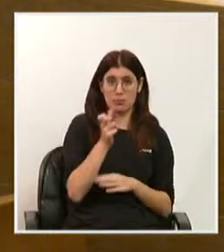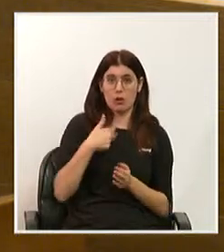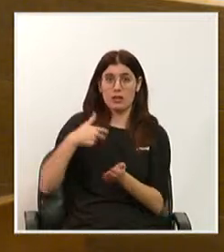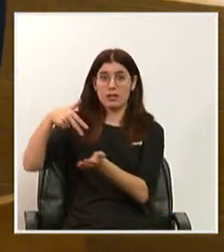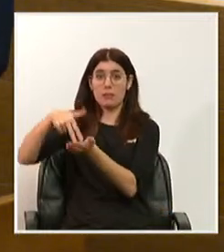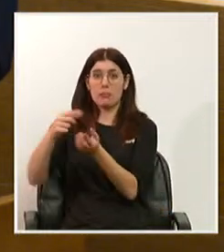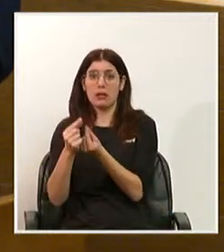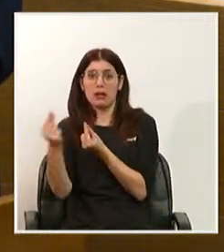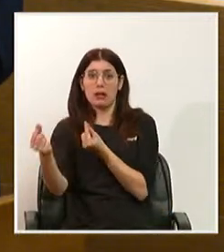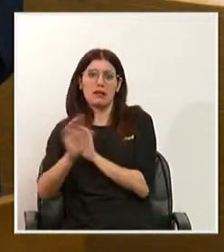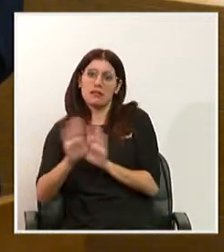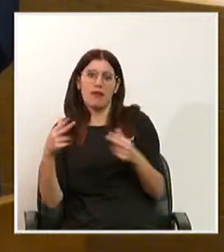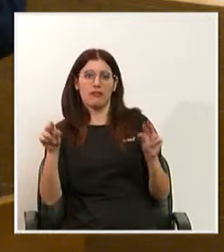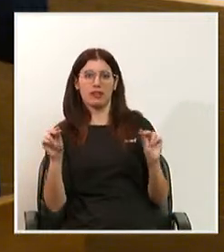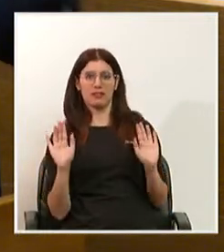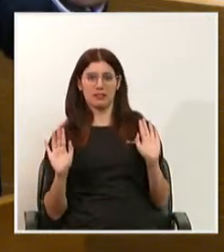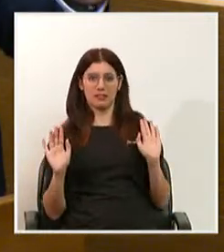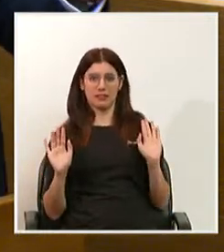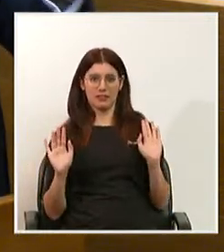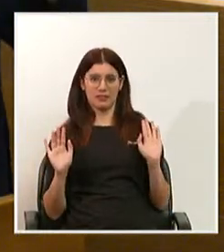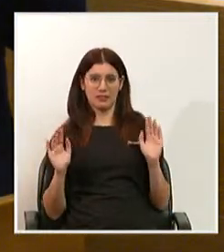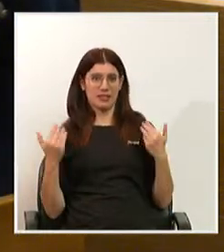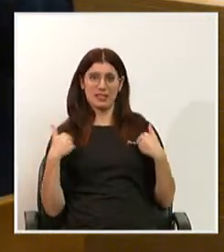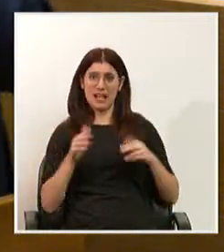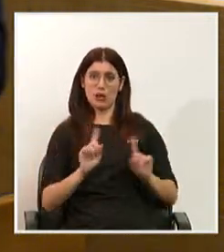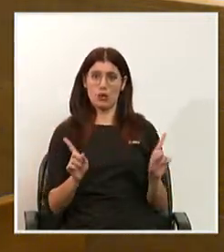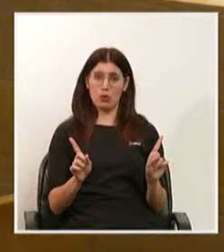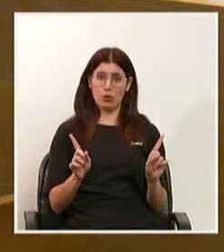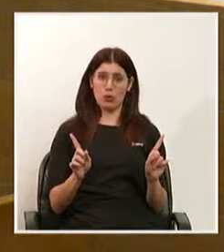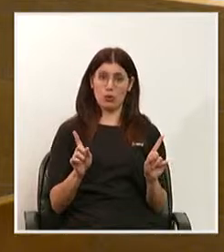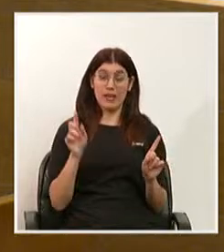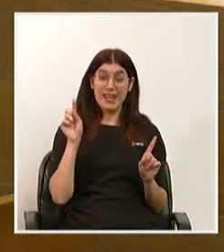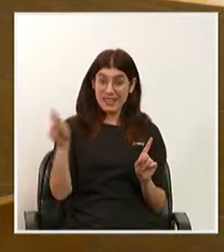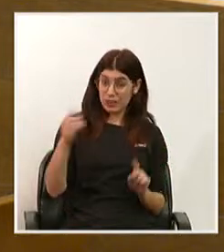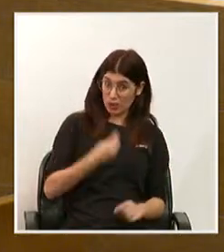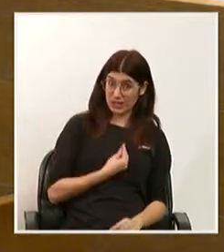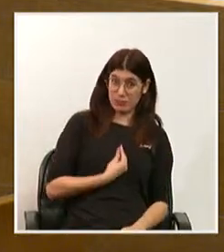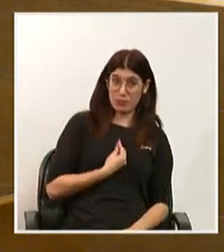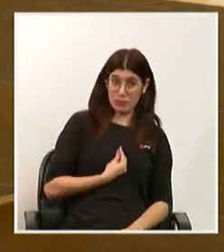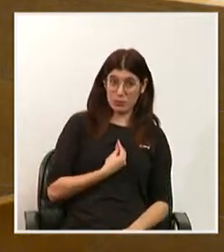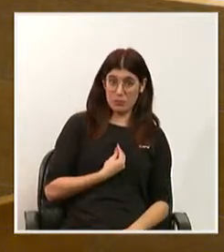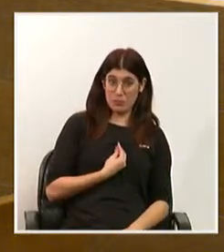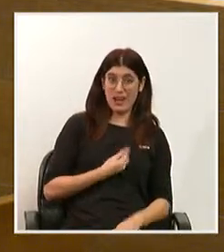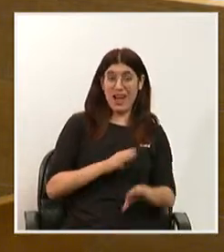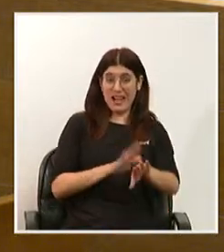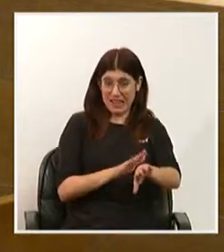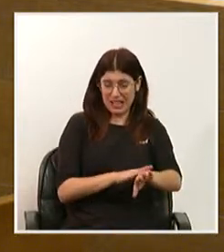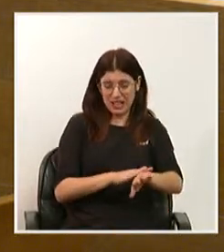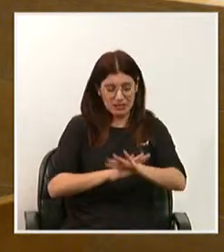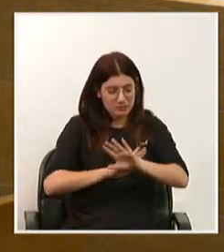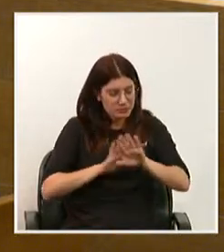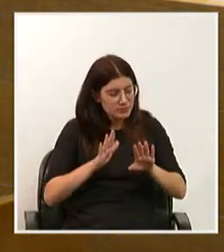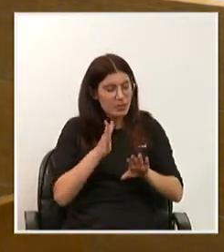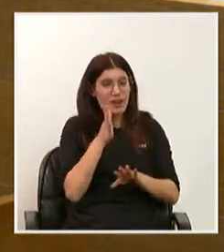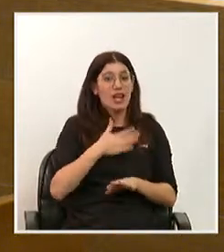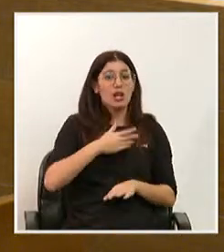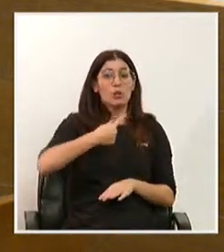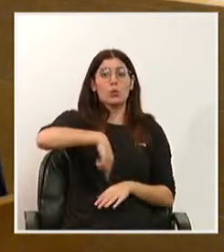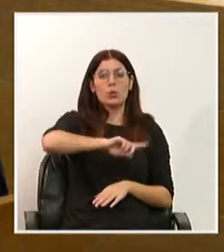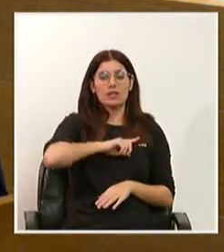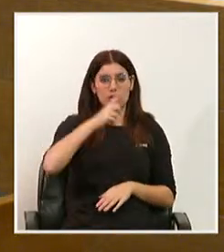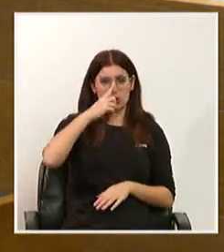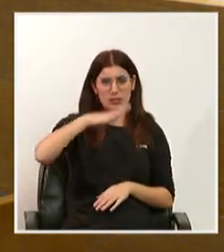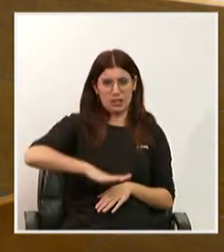medio metro ya no ya no eso es lo que les preocupa a esta izquierda de verdad nuestros menores la